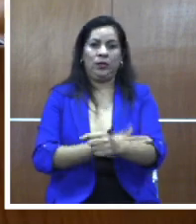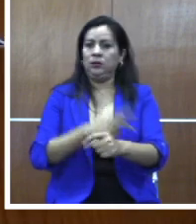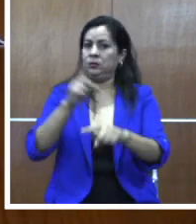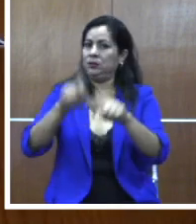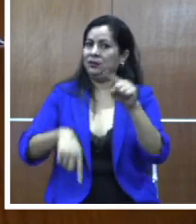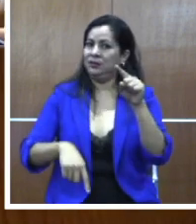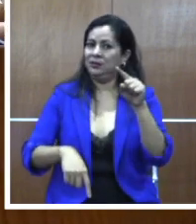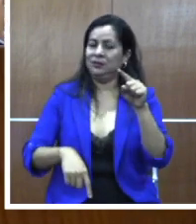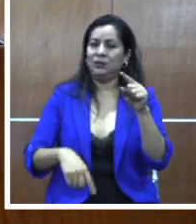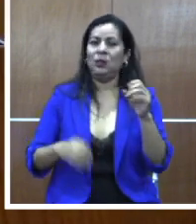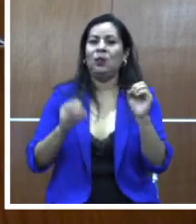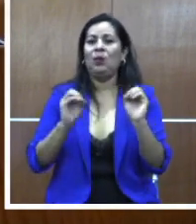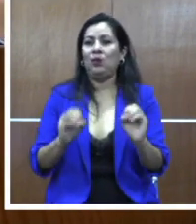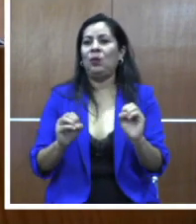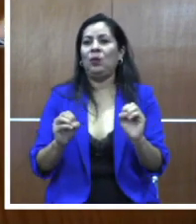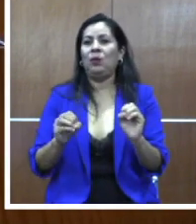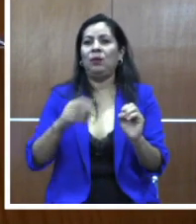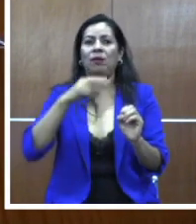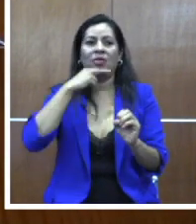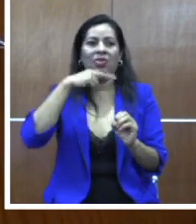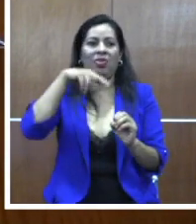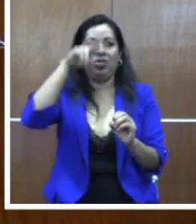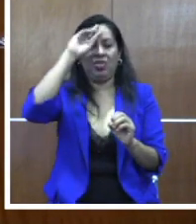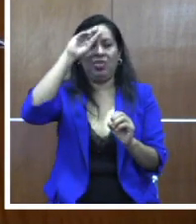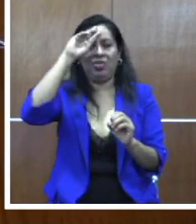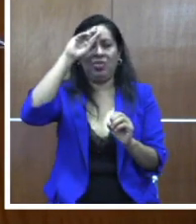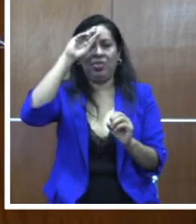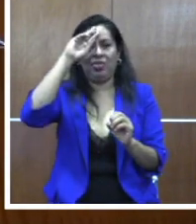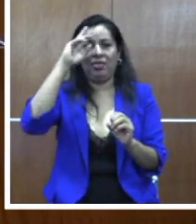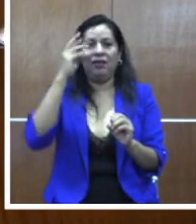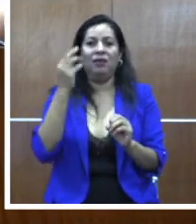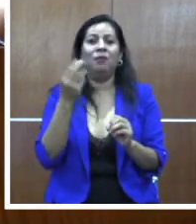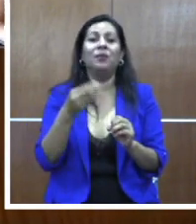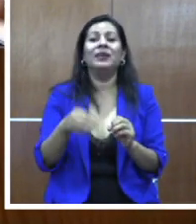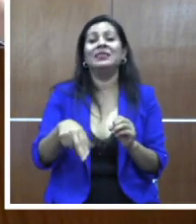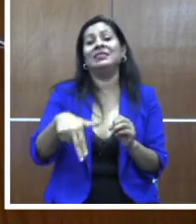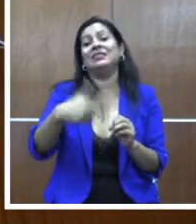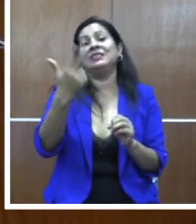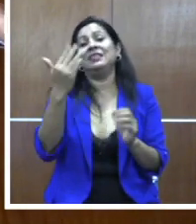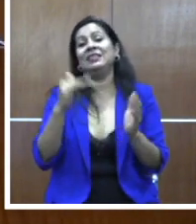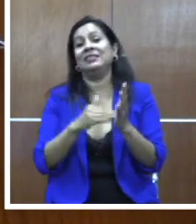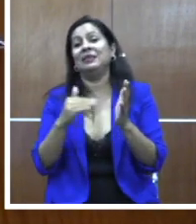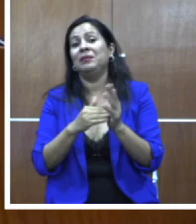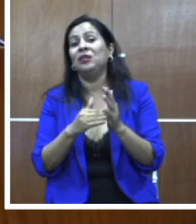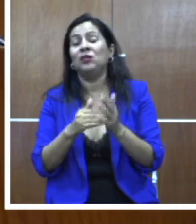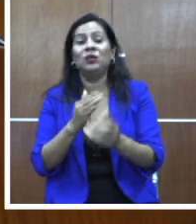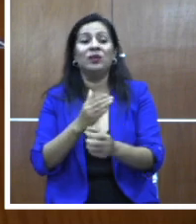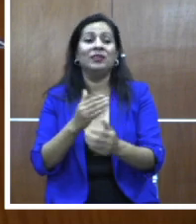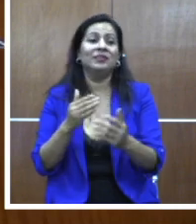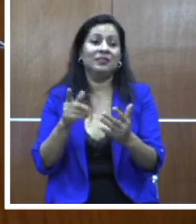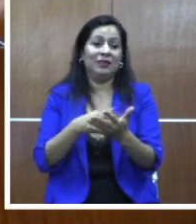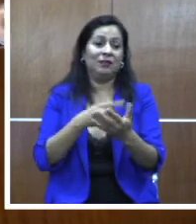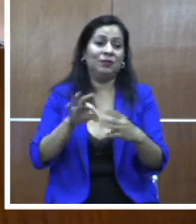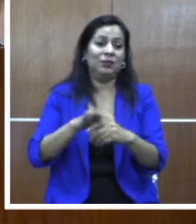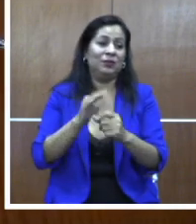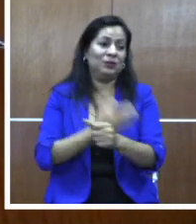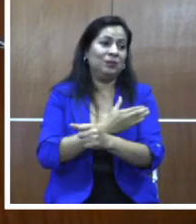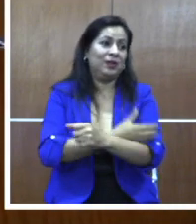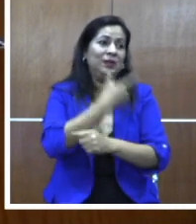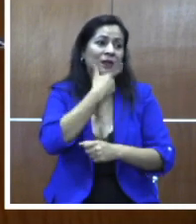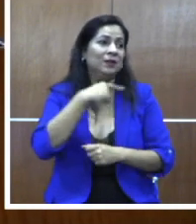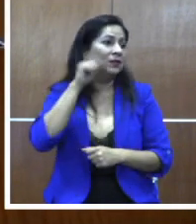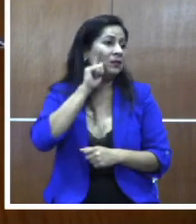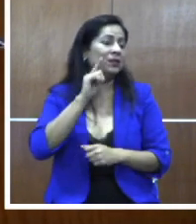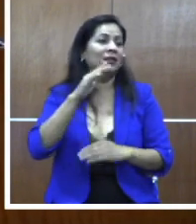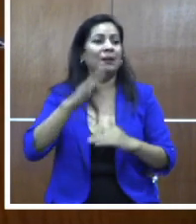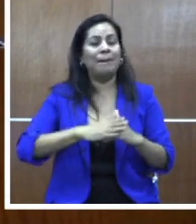o deliberadamente ignorantes. Pues 13 millones de votos, compañeras y compañeros, son